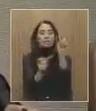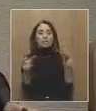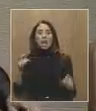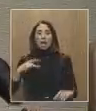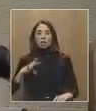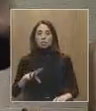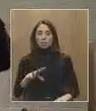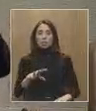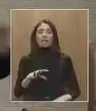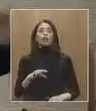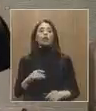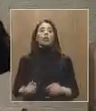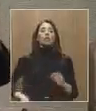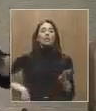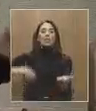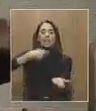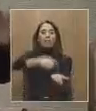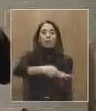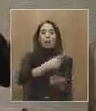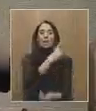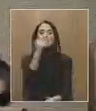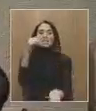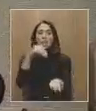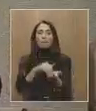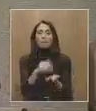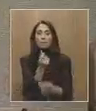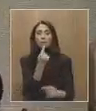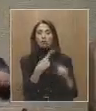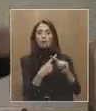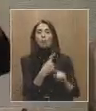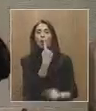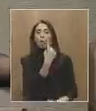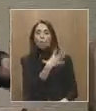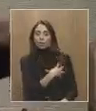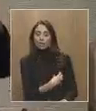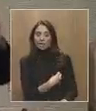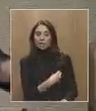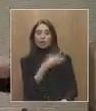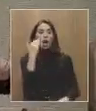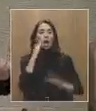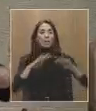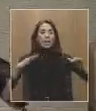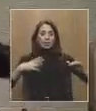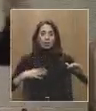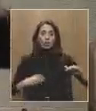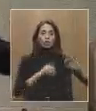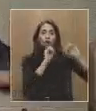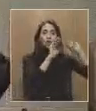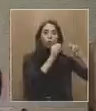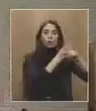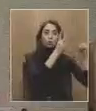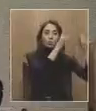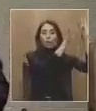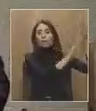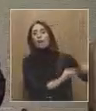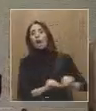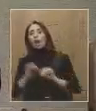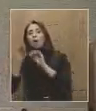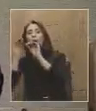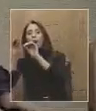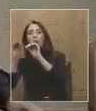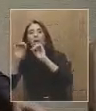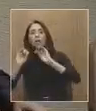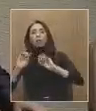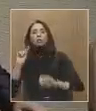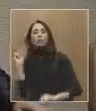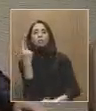chilenos que le iba a pagar 100.000 pesos por hijo a quien trasladara a sus niños desde la educación pública a la